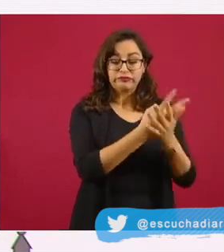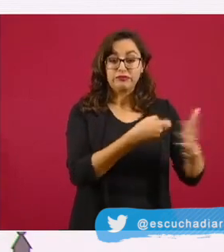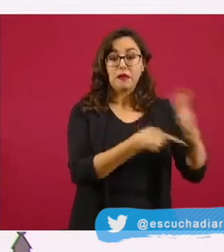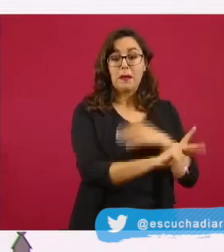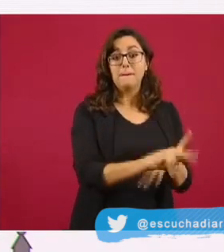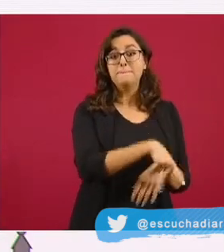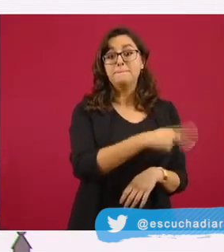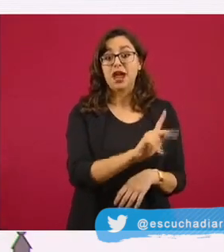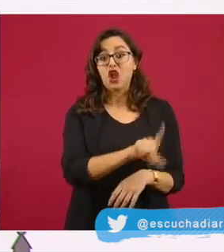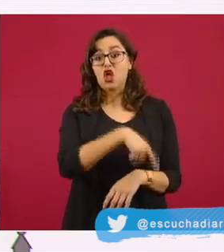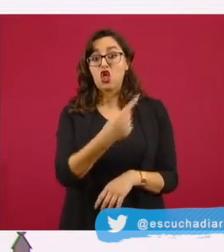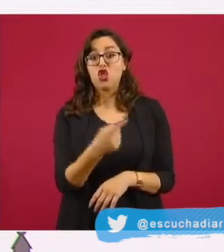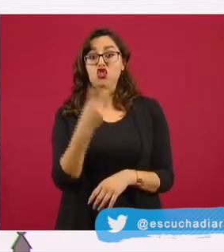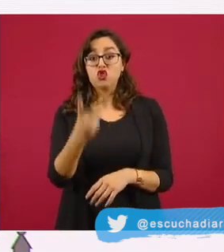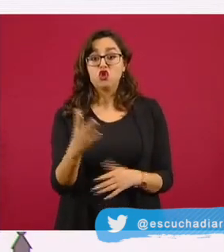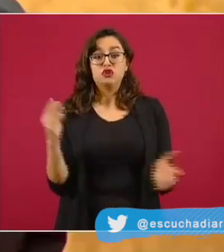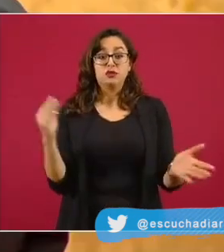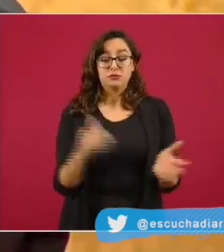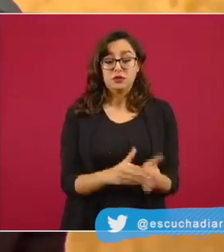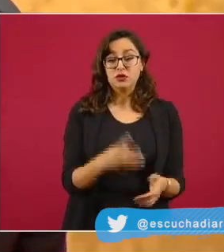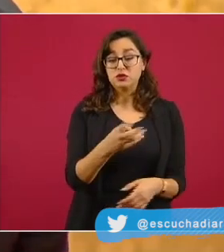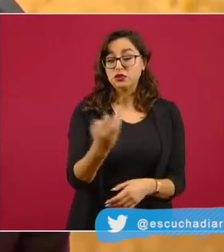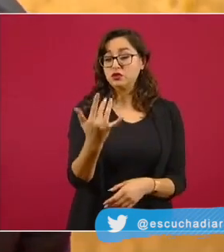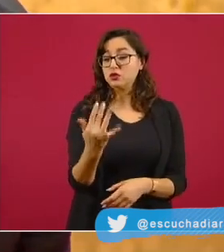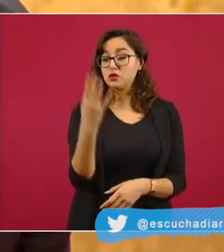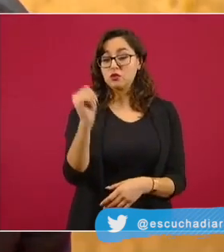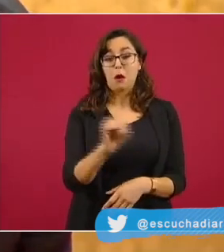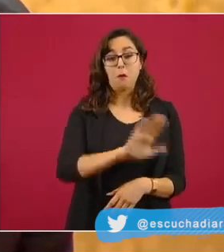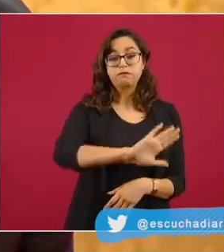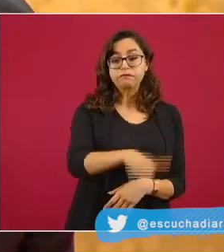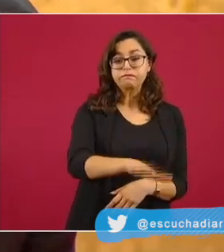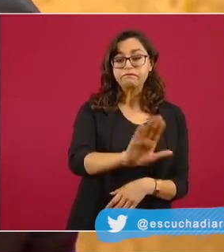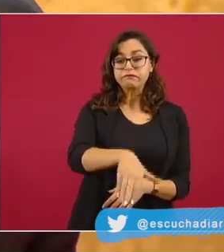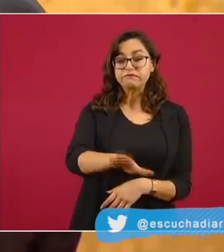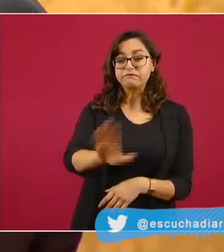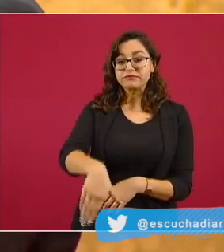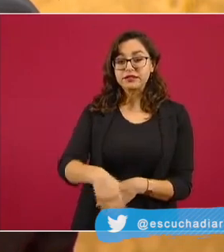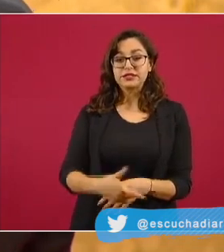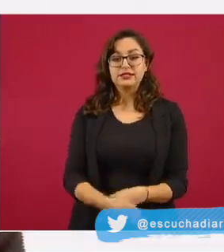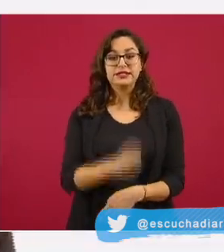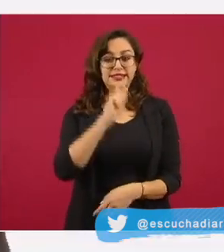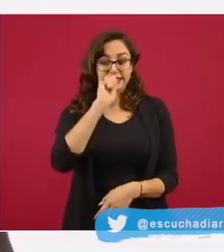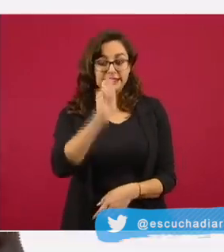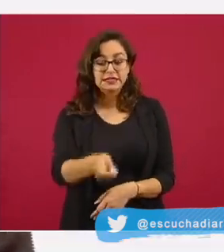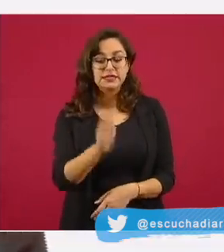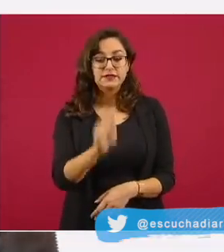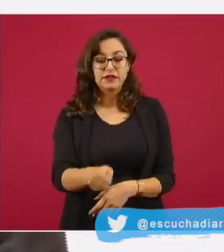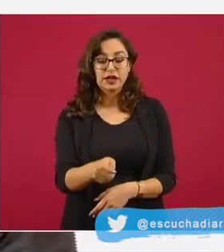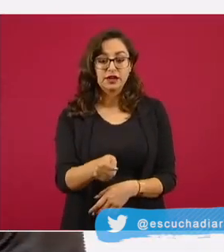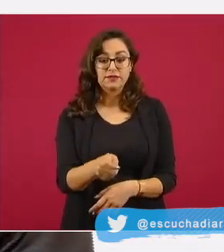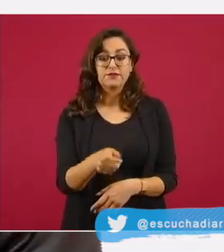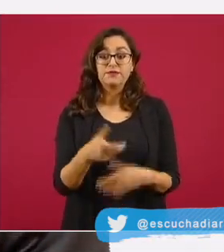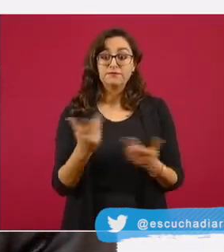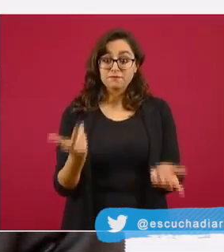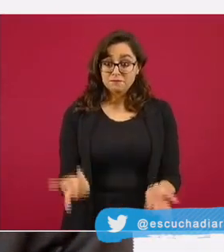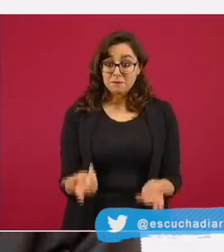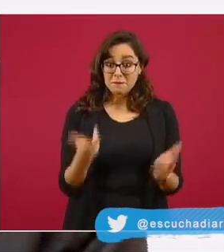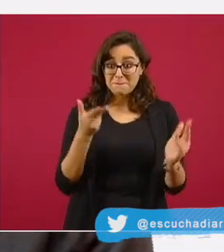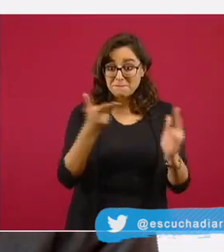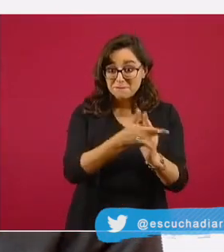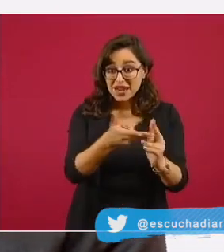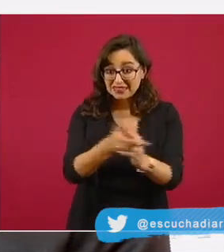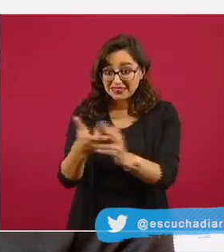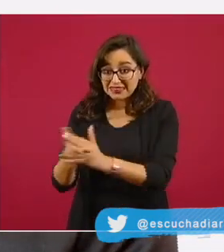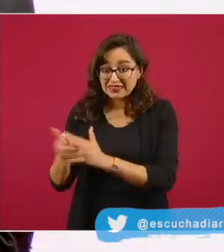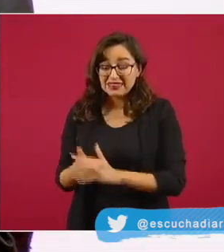2.459 fallecidos en esos enfrentamientos, es decir, un índice de letalidad